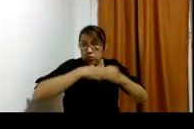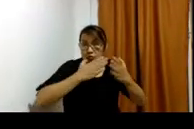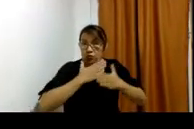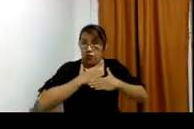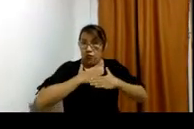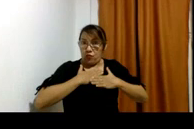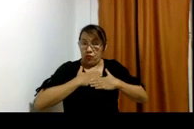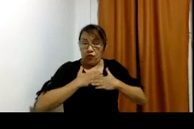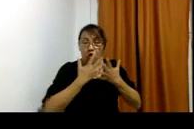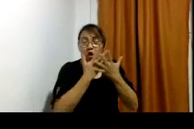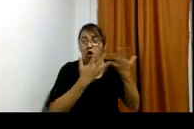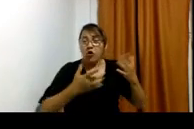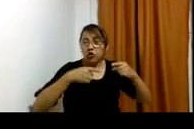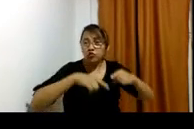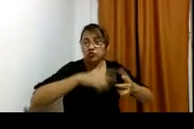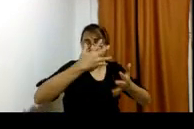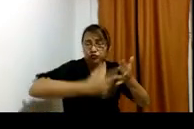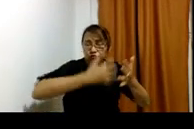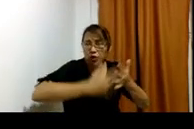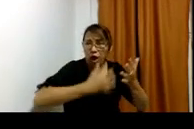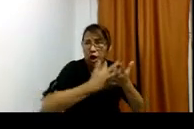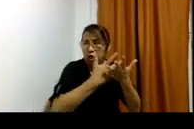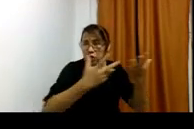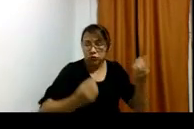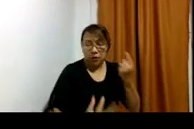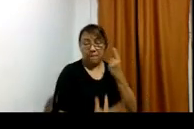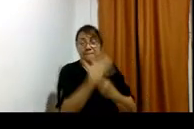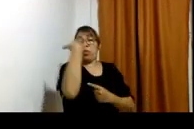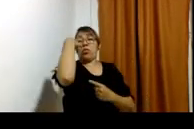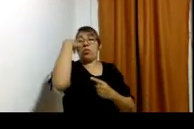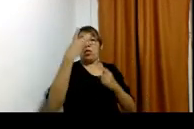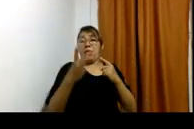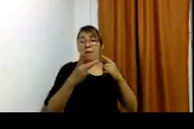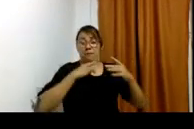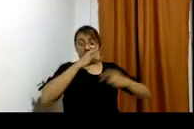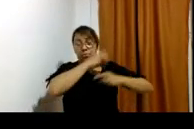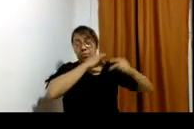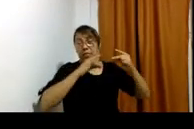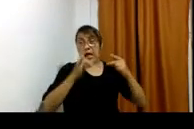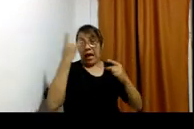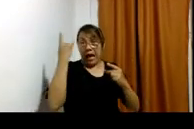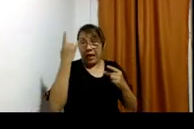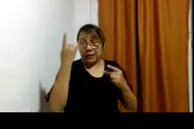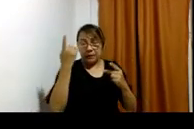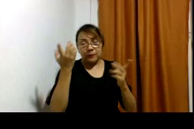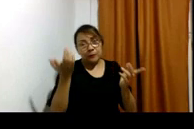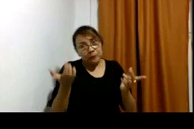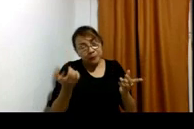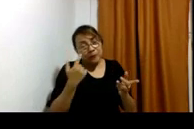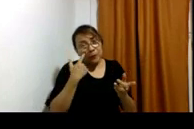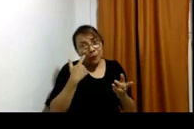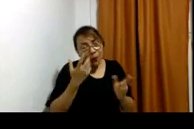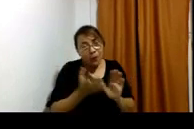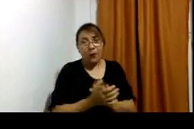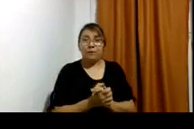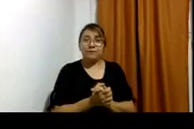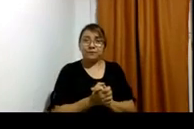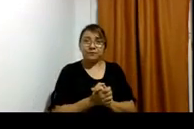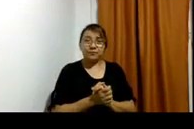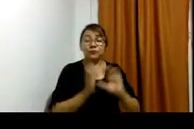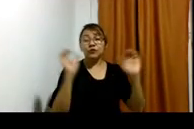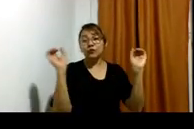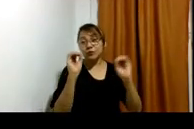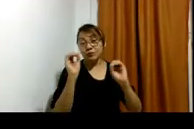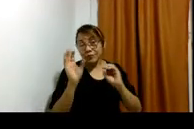fluidos corporales del paciente y yo pues no debo en ningún momento manipularlos. Diagnosticar. Hay veces